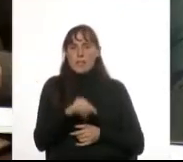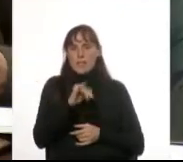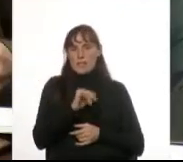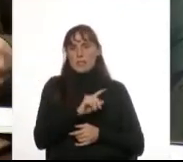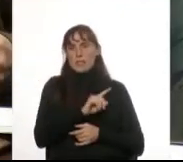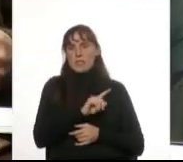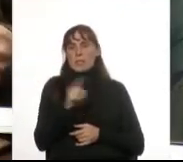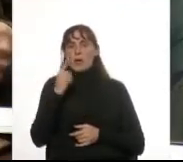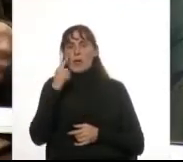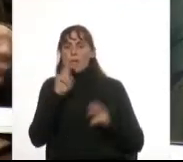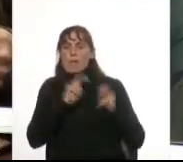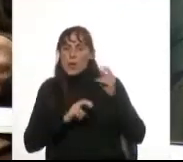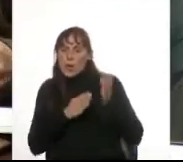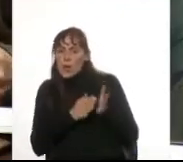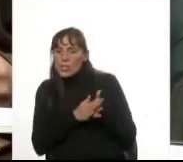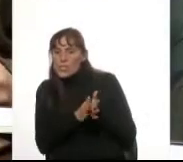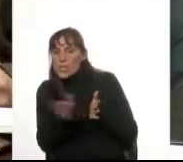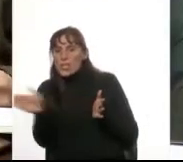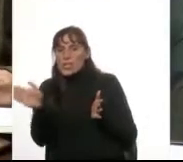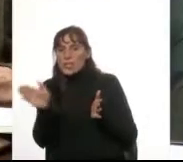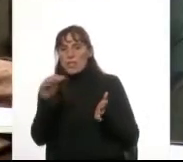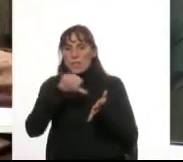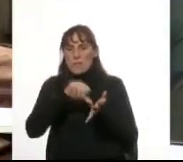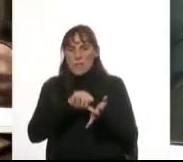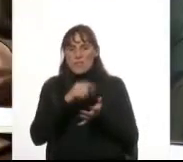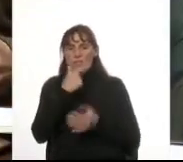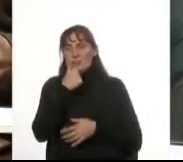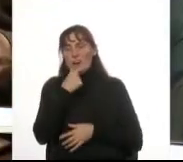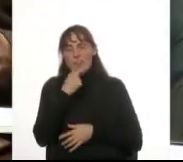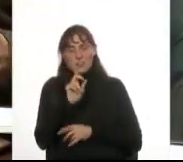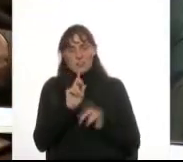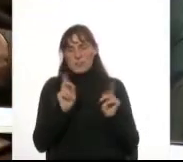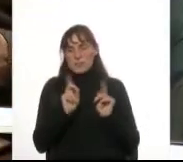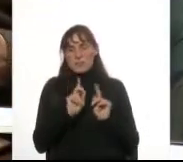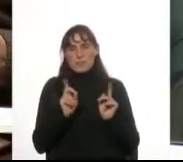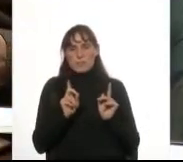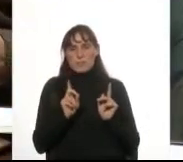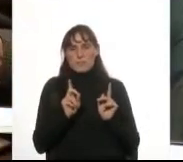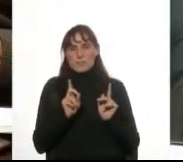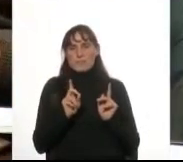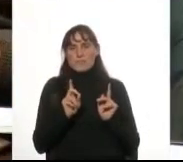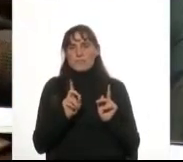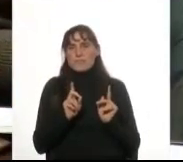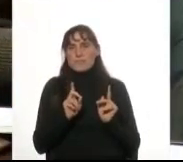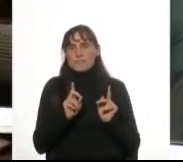la salida que necesitaba el país, no fue un fenómeno simple.